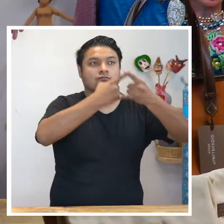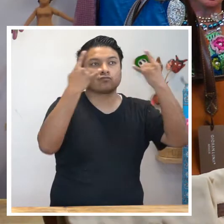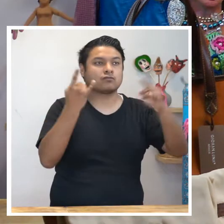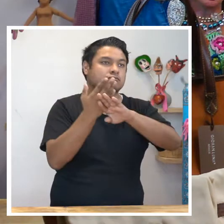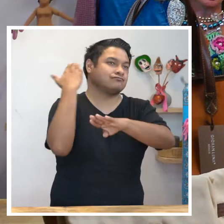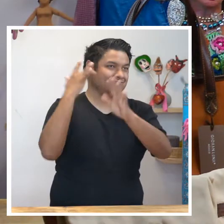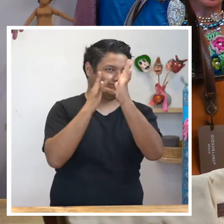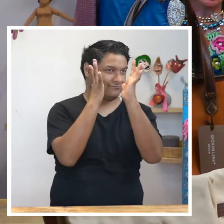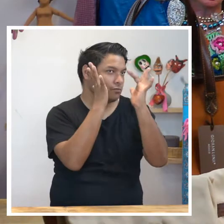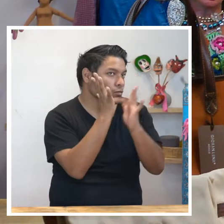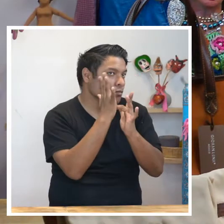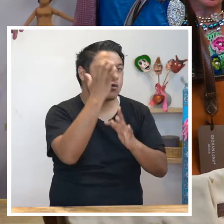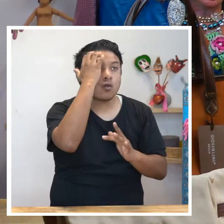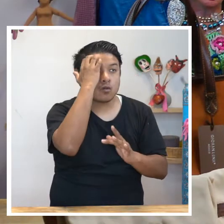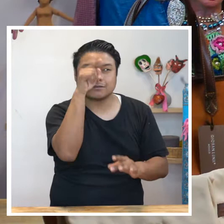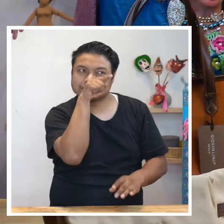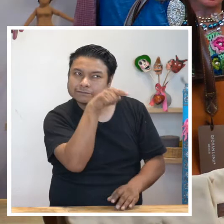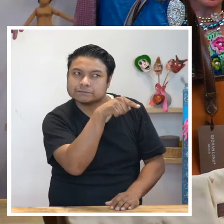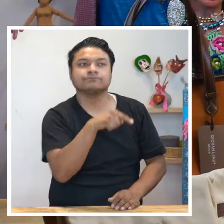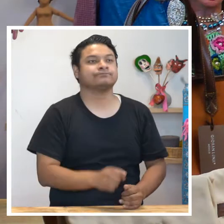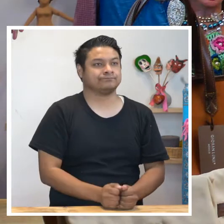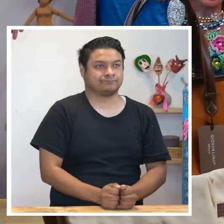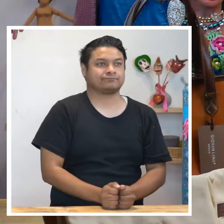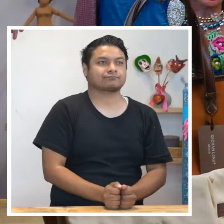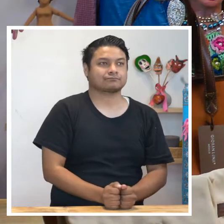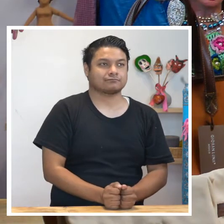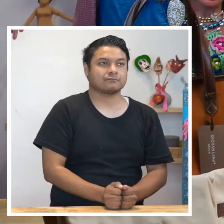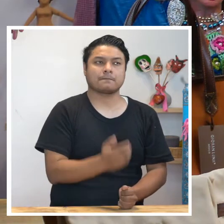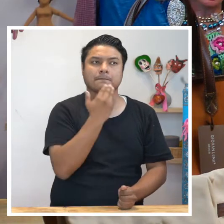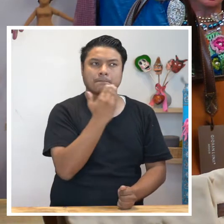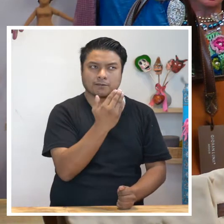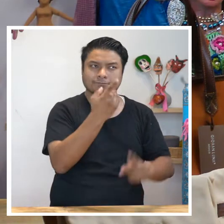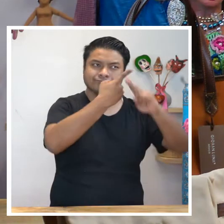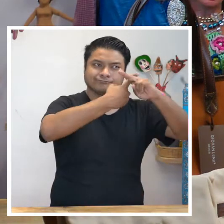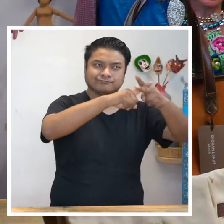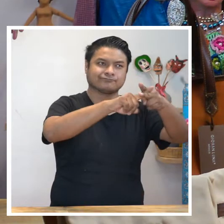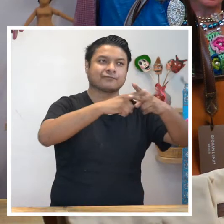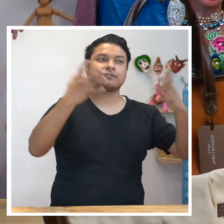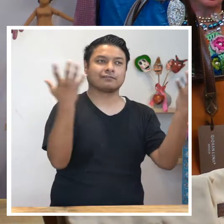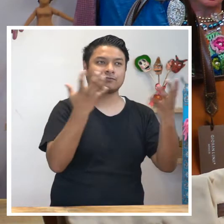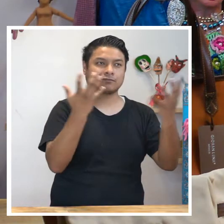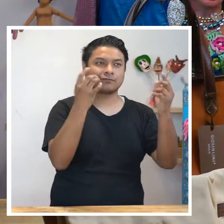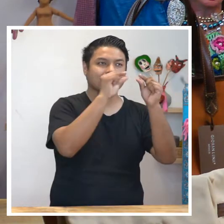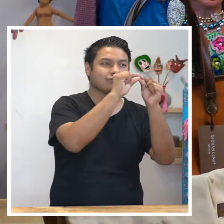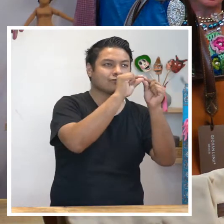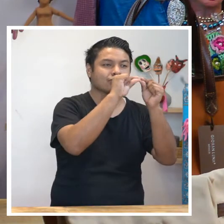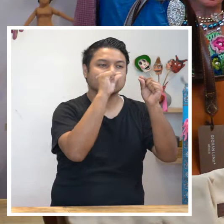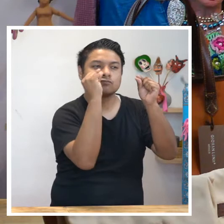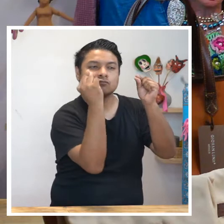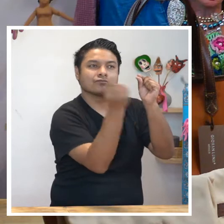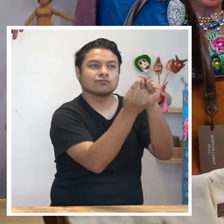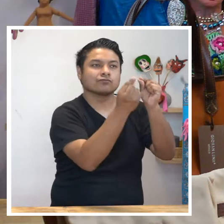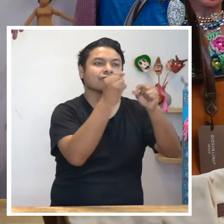jaladeras que les voy a mostrar el día de hoy, que es muy fácil, es muy sencillo y con cintos reutilizables o reusables o